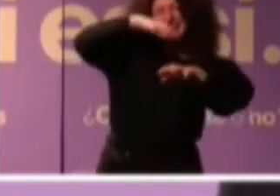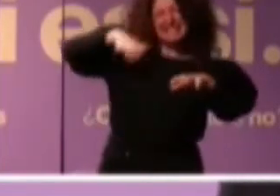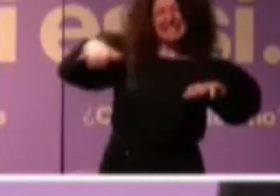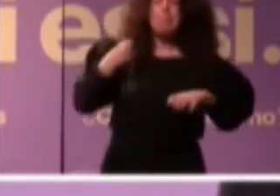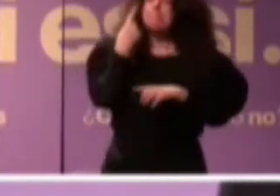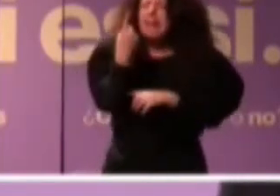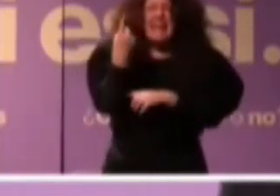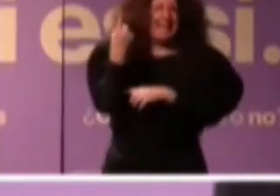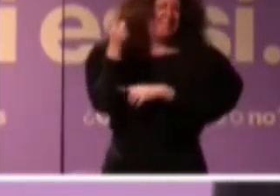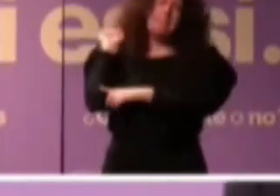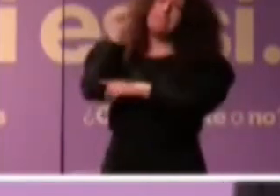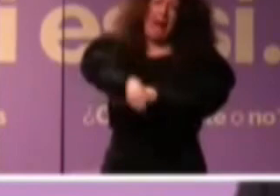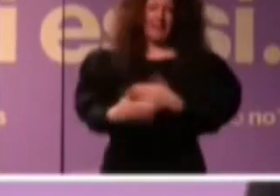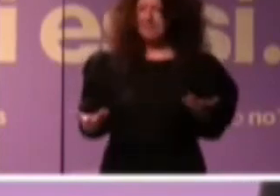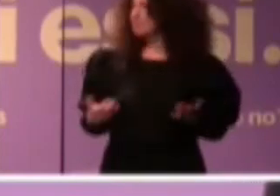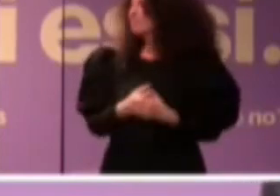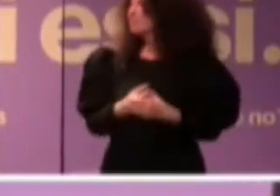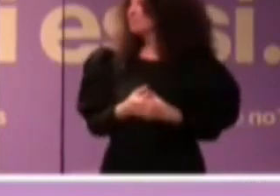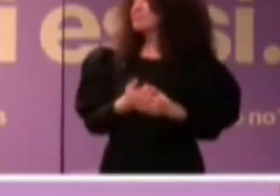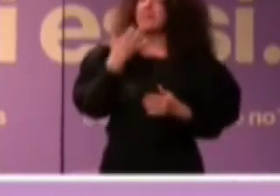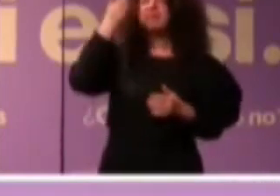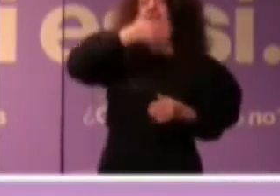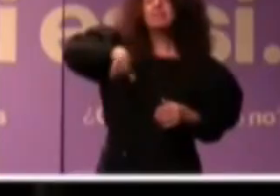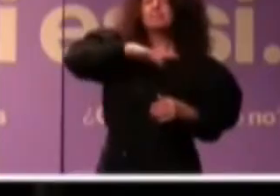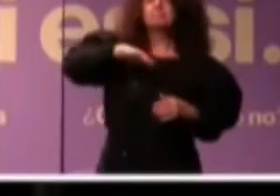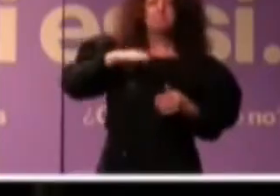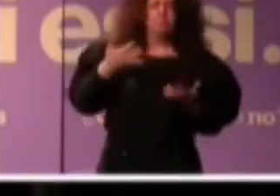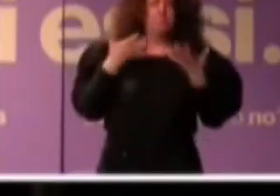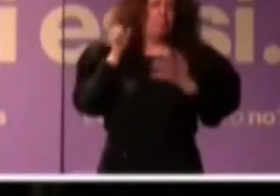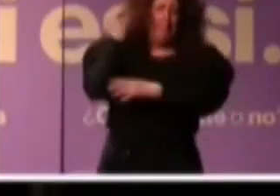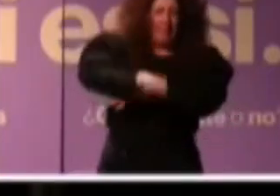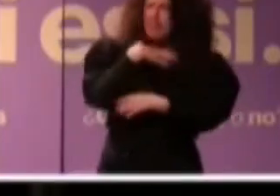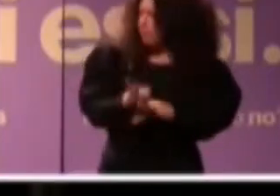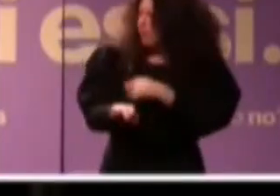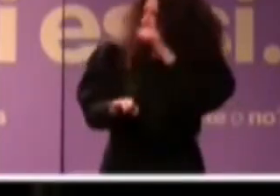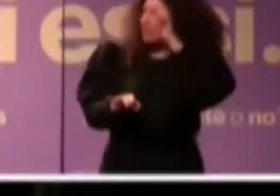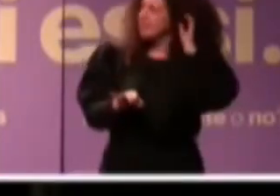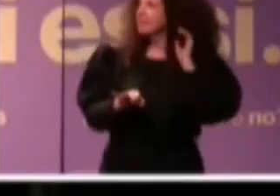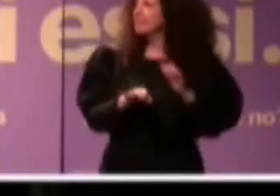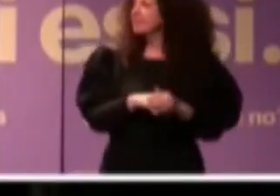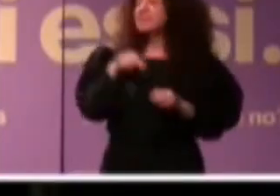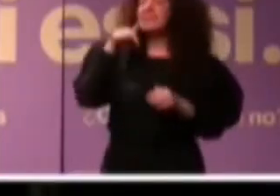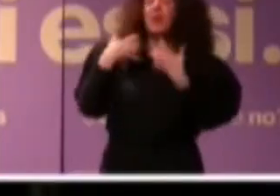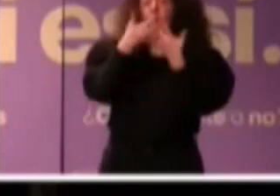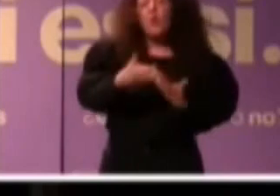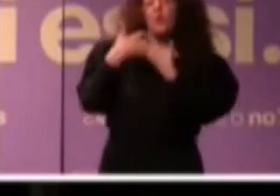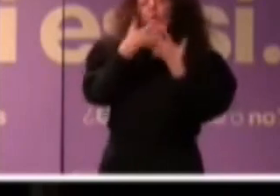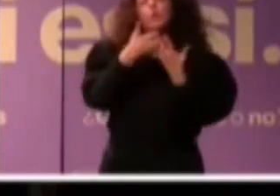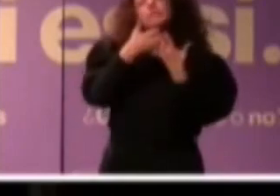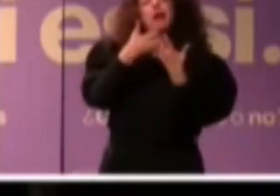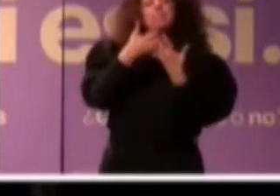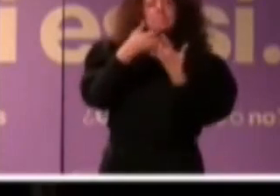somos más y que solo podemos vencer, porque esta lucha es por la